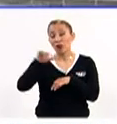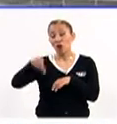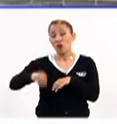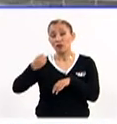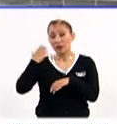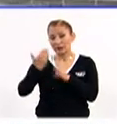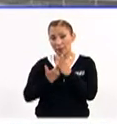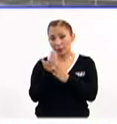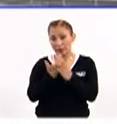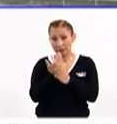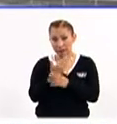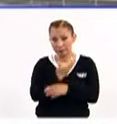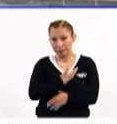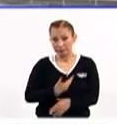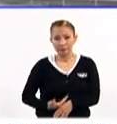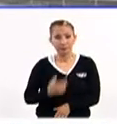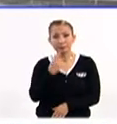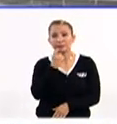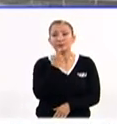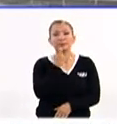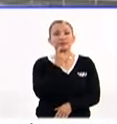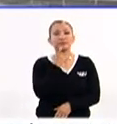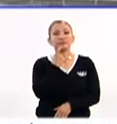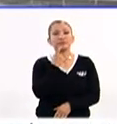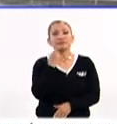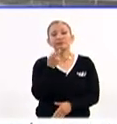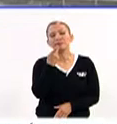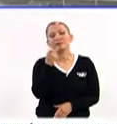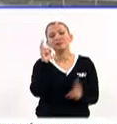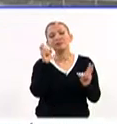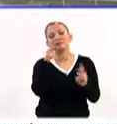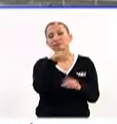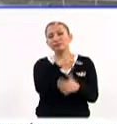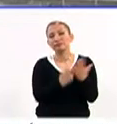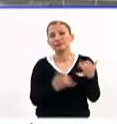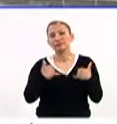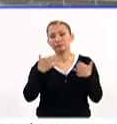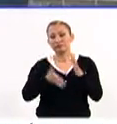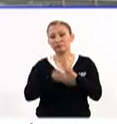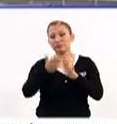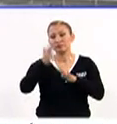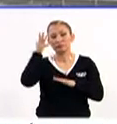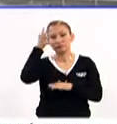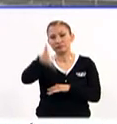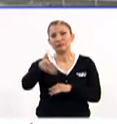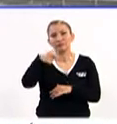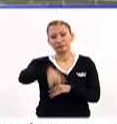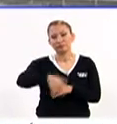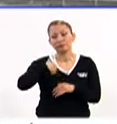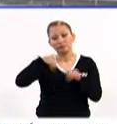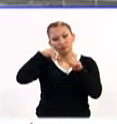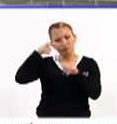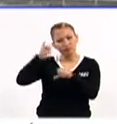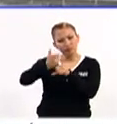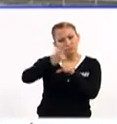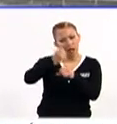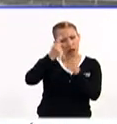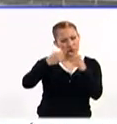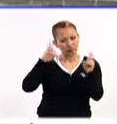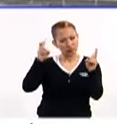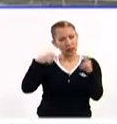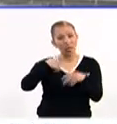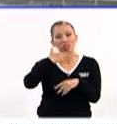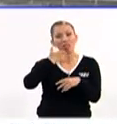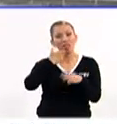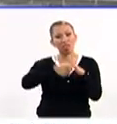en la conferencia matutina, el presidente Andrés Manuel López Obrador habló sobre el programa Jóvenes Construyendo el Futuro, en el que se detectaron algunos casos